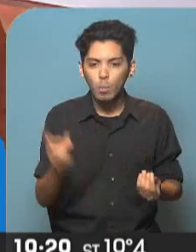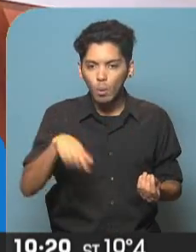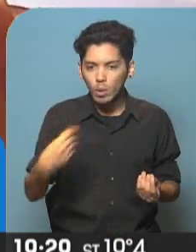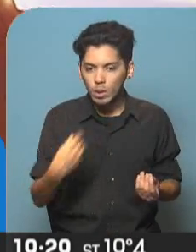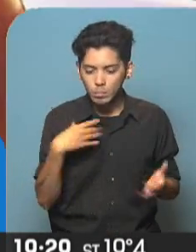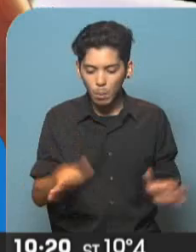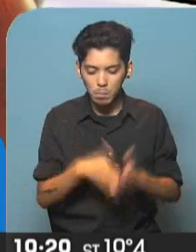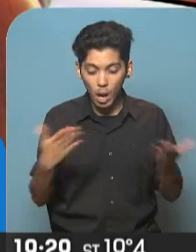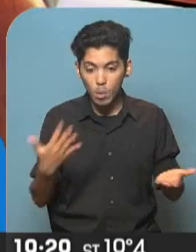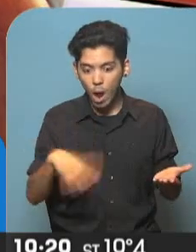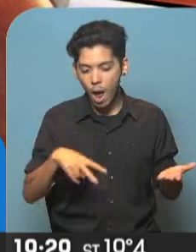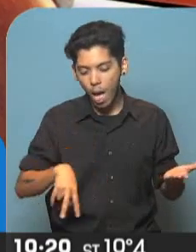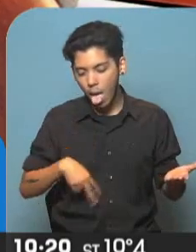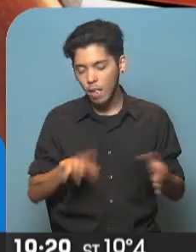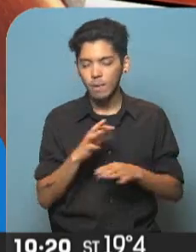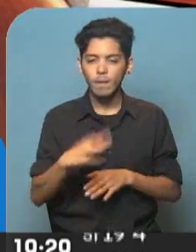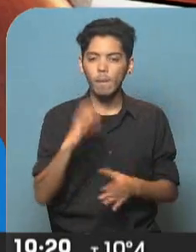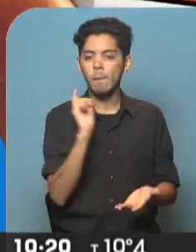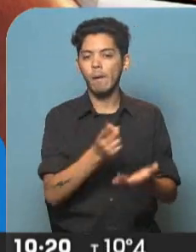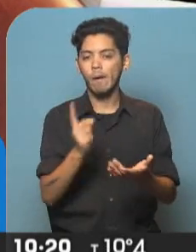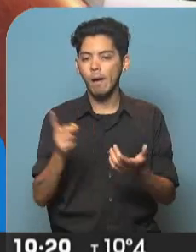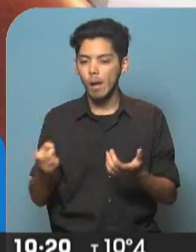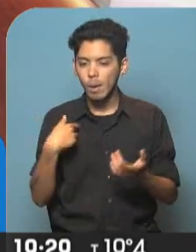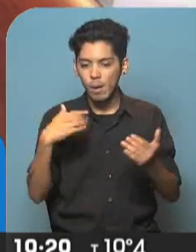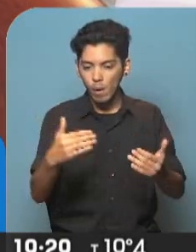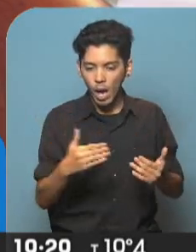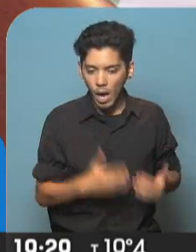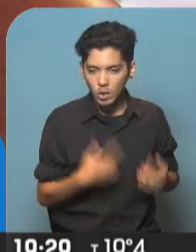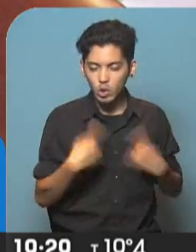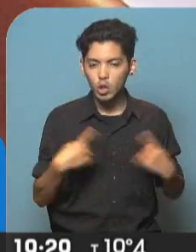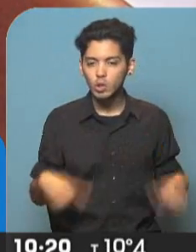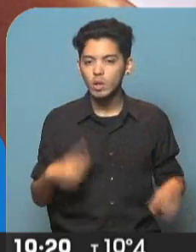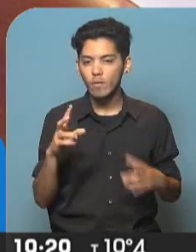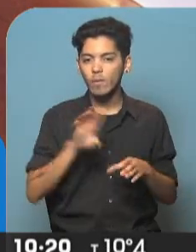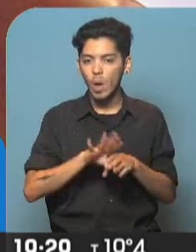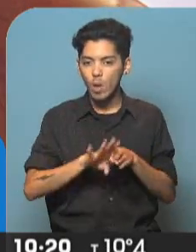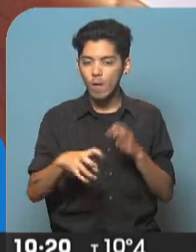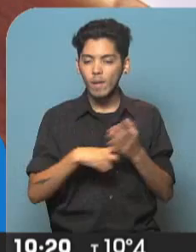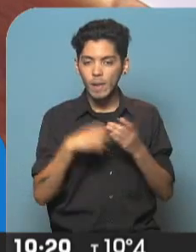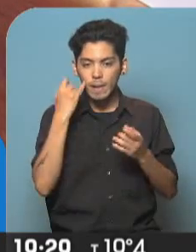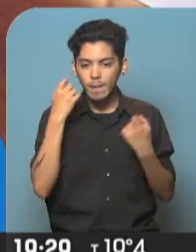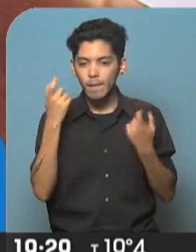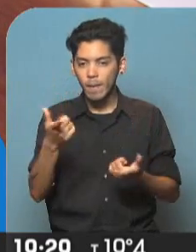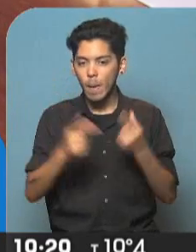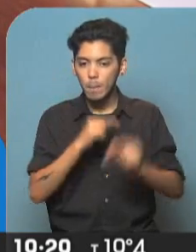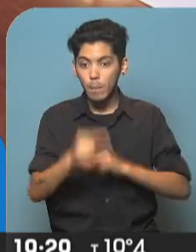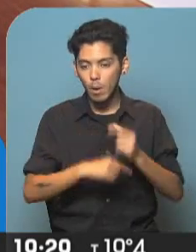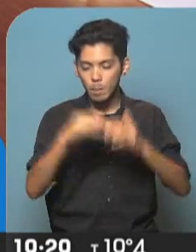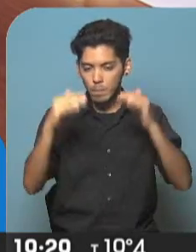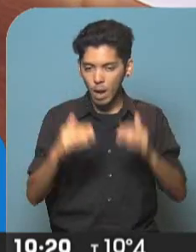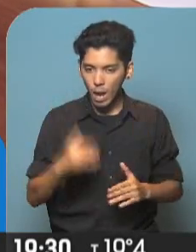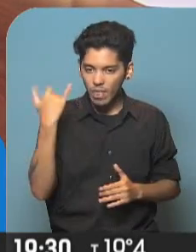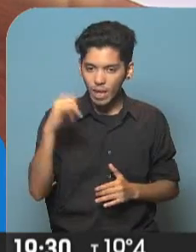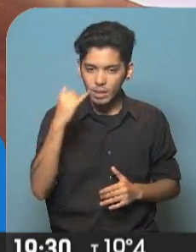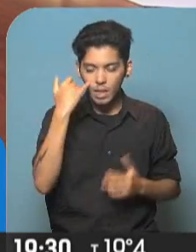manual cómo te deberían de haber actuado disminuyendo fragilidades fiscales y actuando fuerte para subir las tasas y darle tranquila tipo de cambio son las medidas